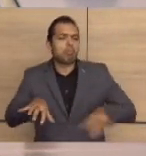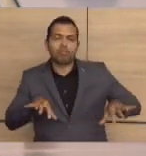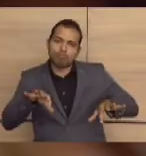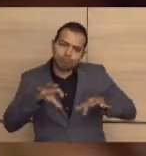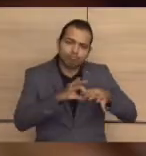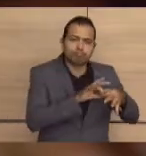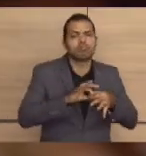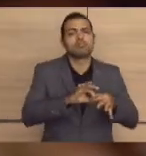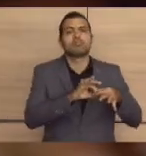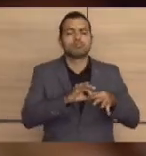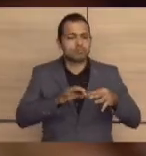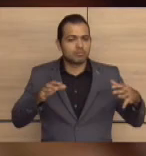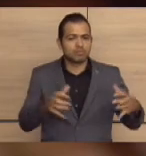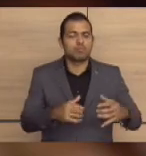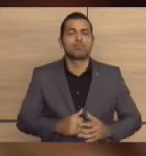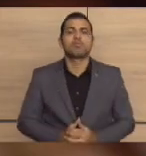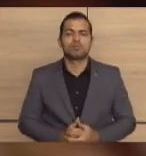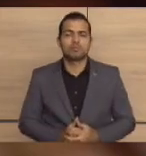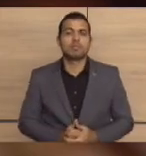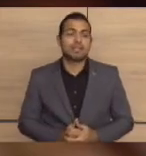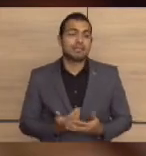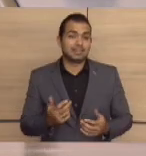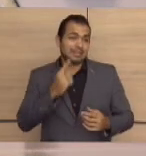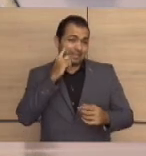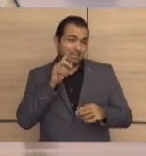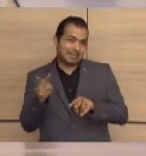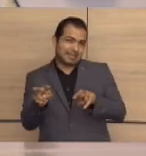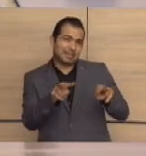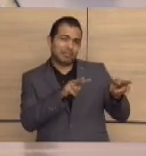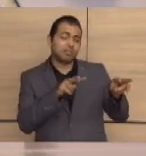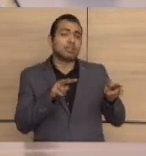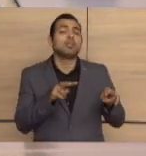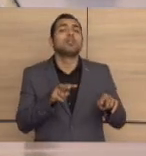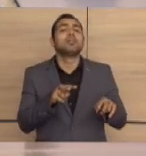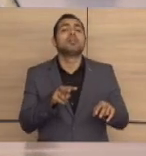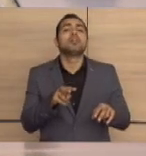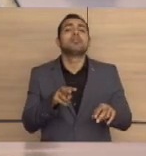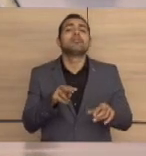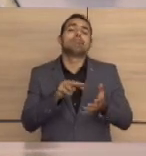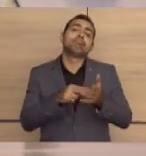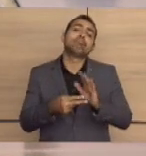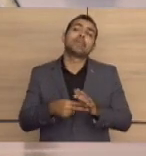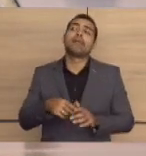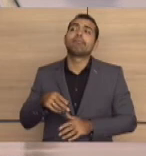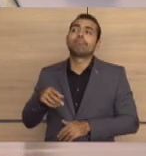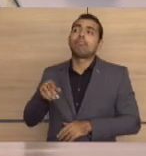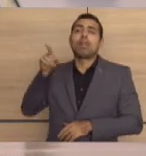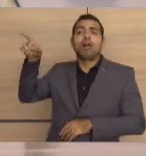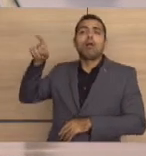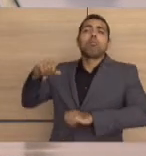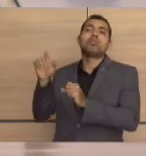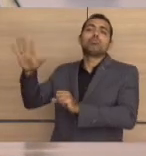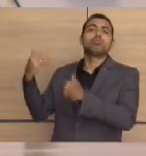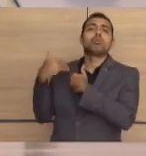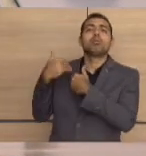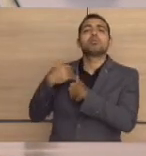las voces y diferentes maneras. Esto no es una tarea que allá en Bogotá, tres en un escritorio, hagamos. Este